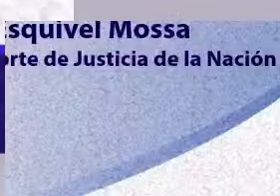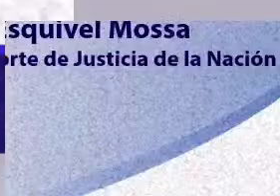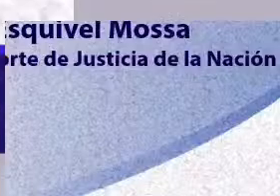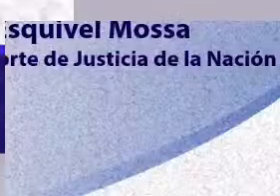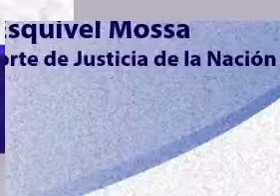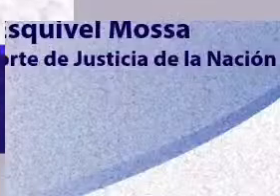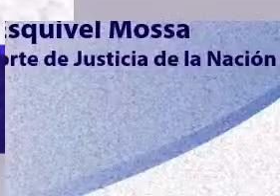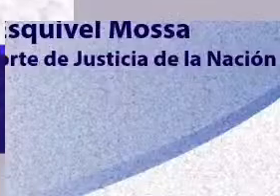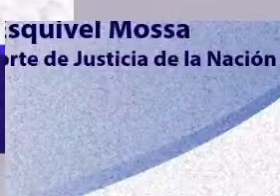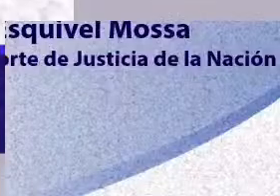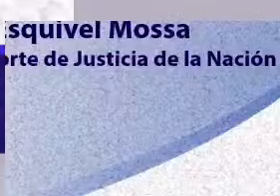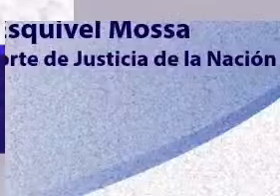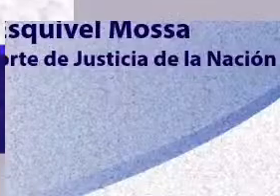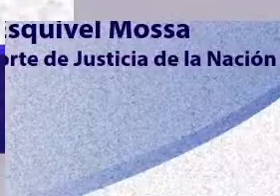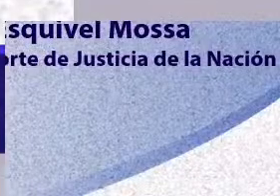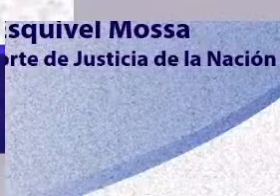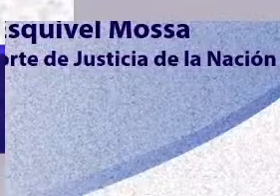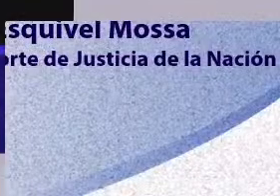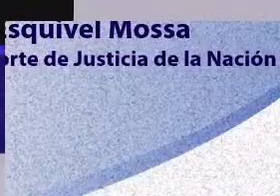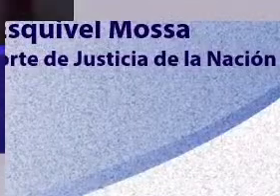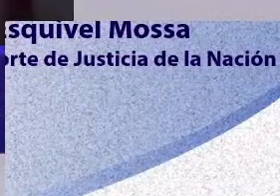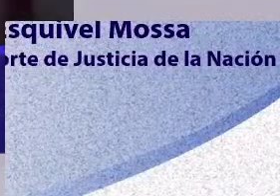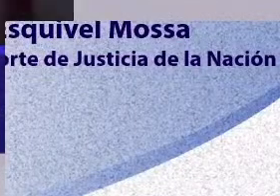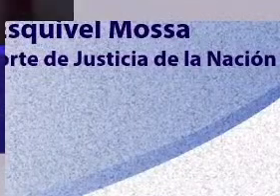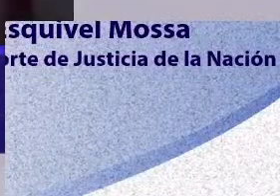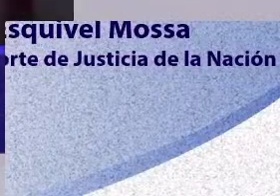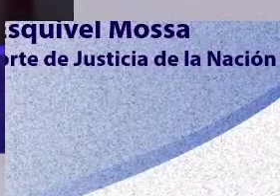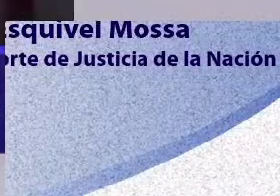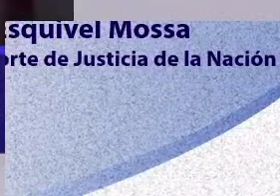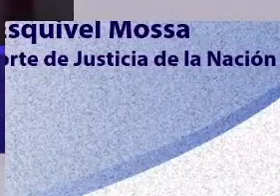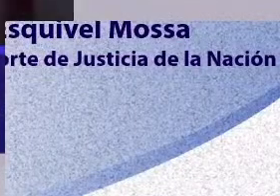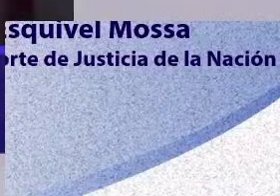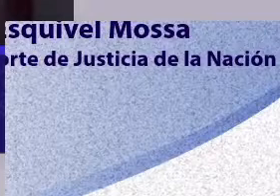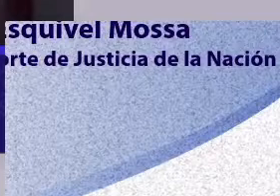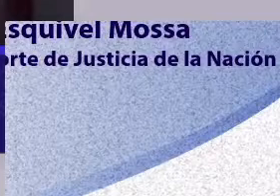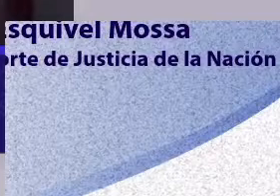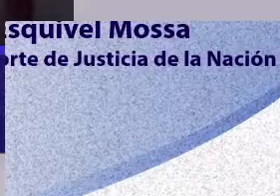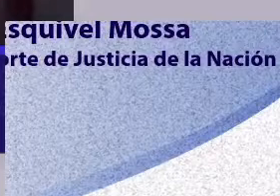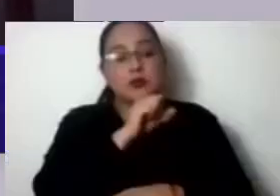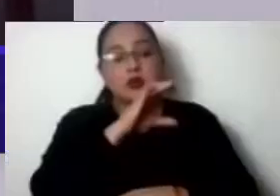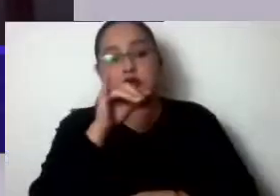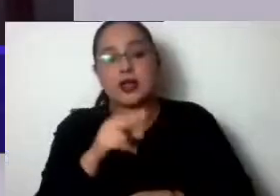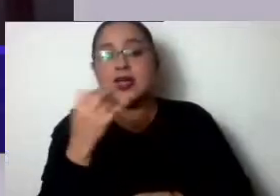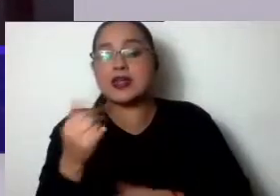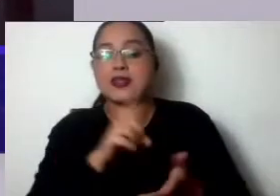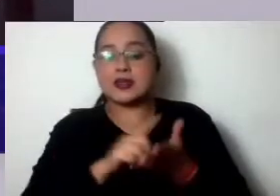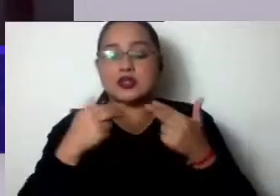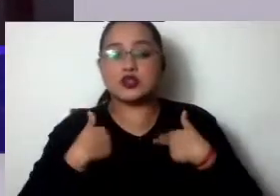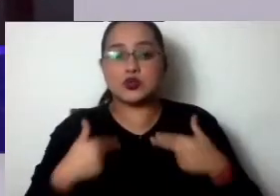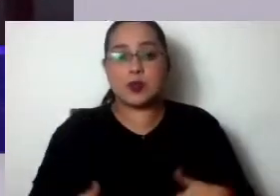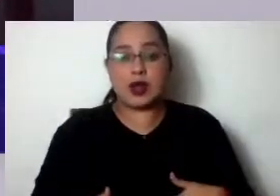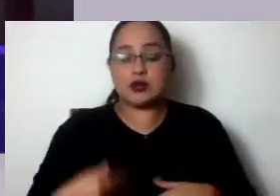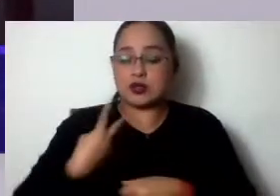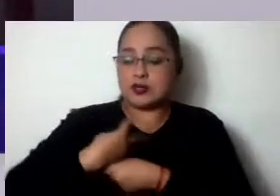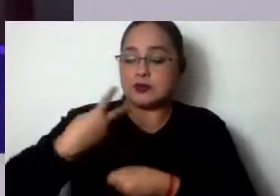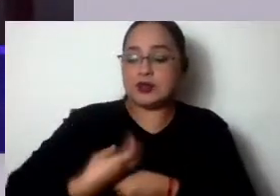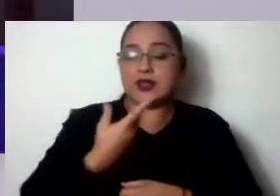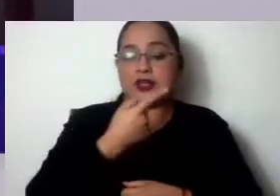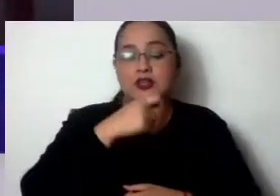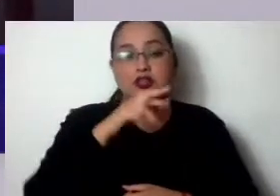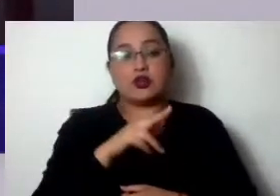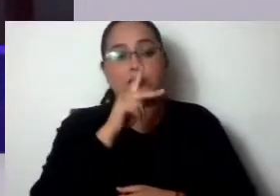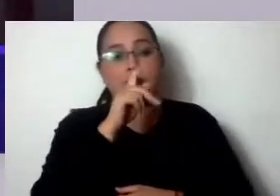invitación a participar en el diplomado la suprema corte y los derechos humanos que me dirigió el maestro héctor paniagua